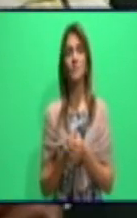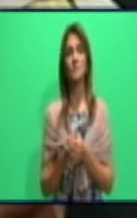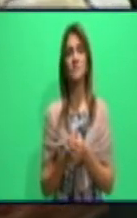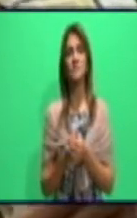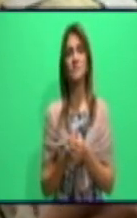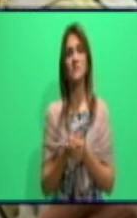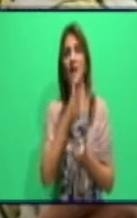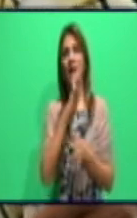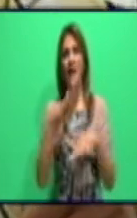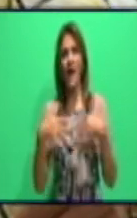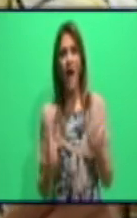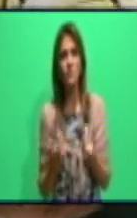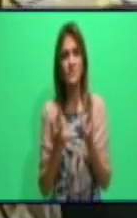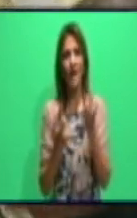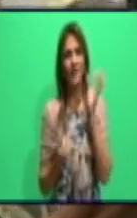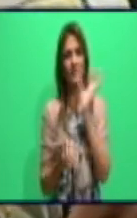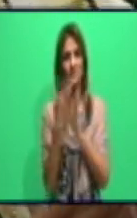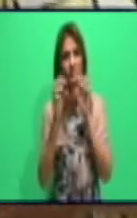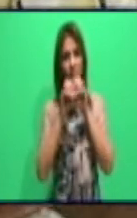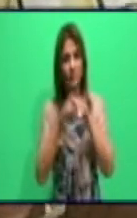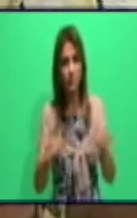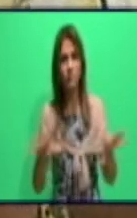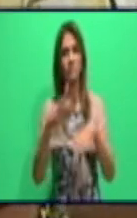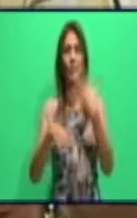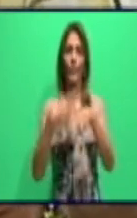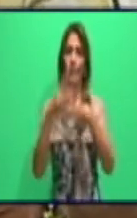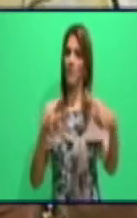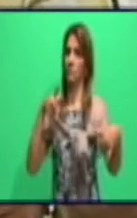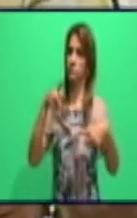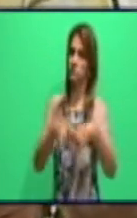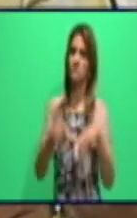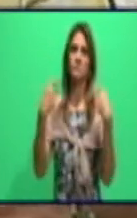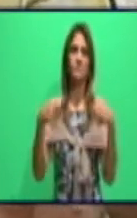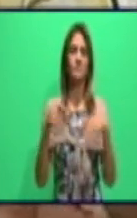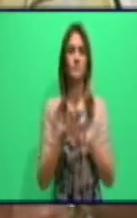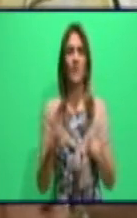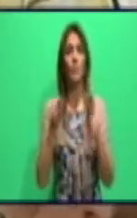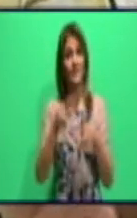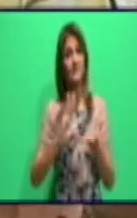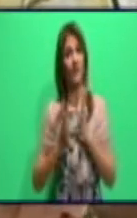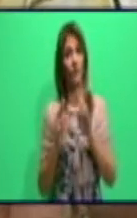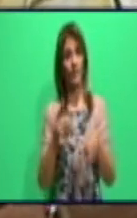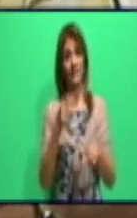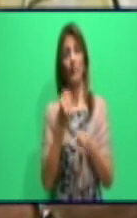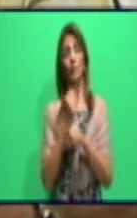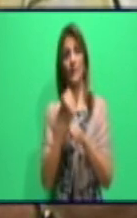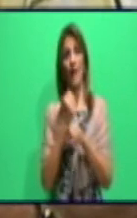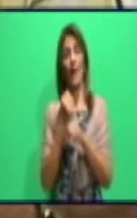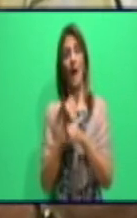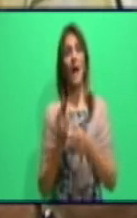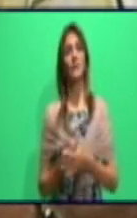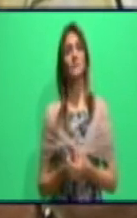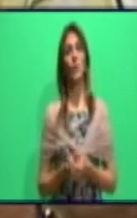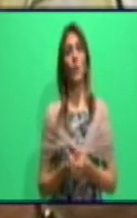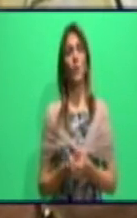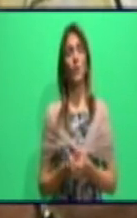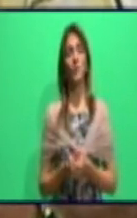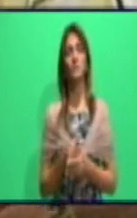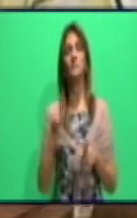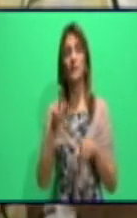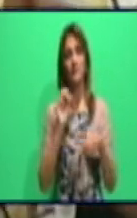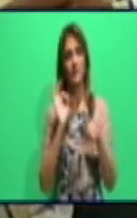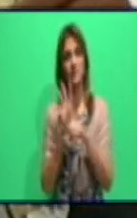causa que origina el problema que es de donde sale la resistencia en ese sentido estamos trabajando a partir de lo que nos queda pensamos que en una semana podemos